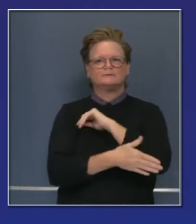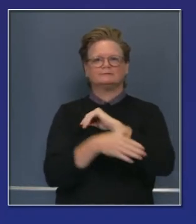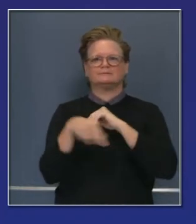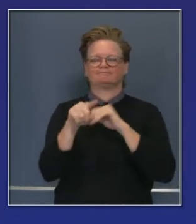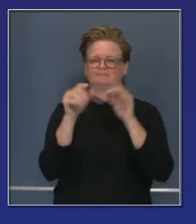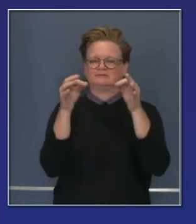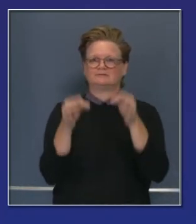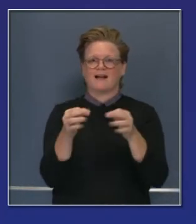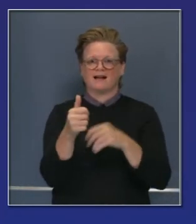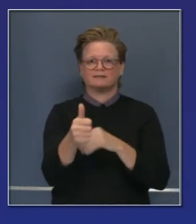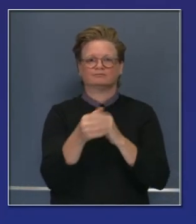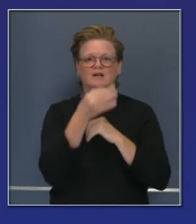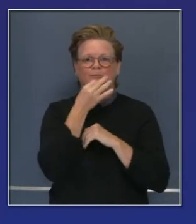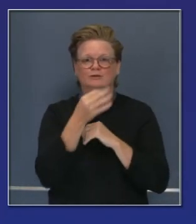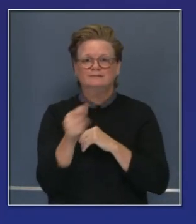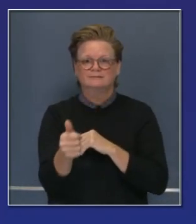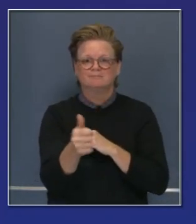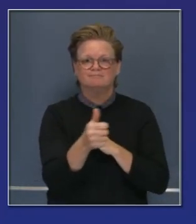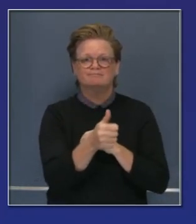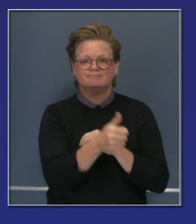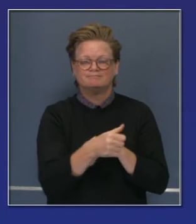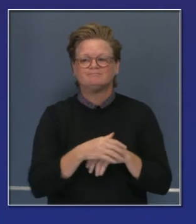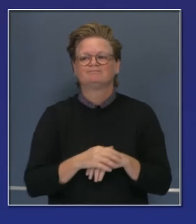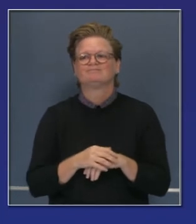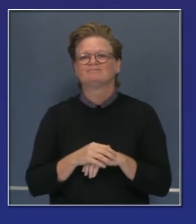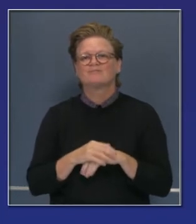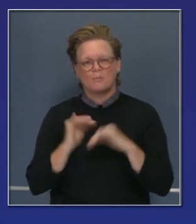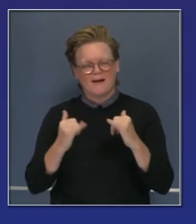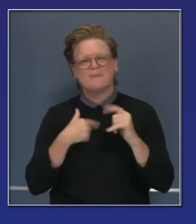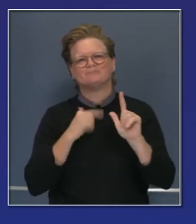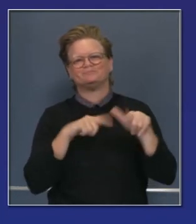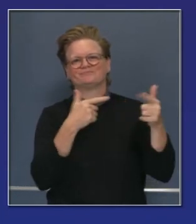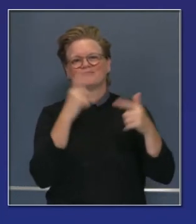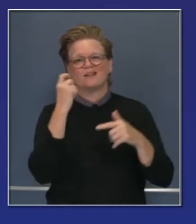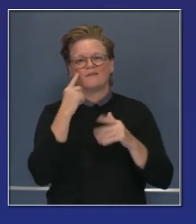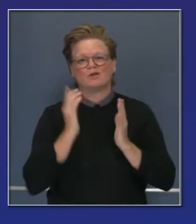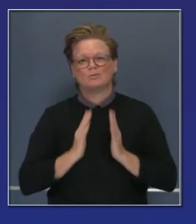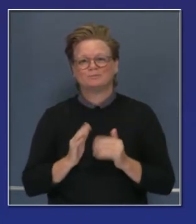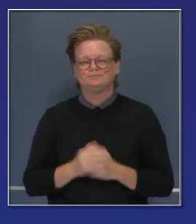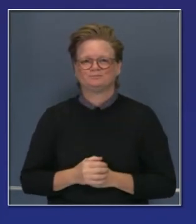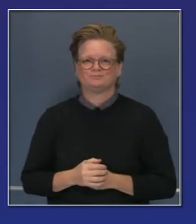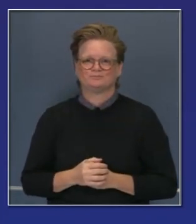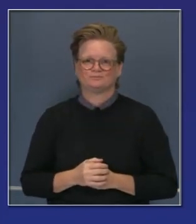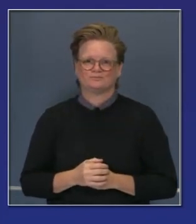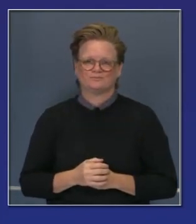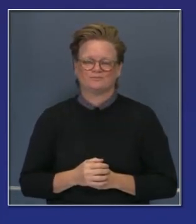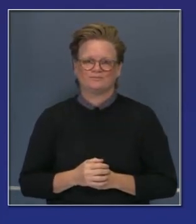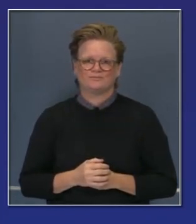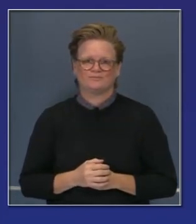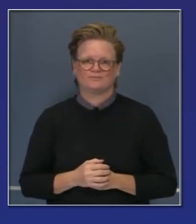como seguiremos haciéndolo de ahora en adelante. Gracias. Con eso le regreso el podio al gobernador.